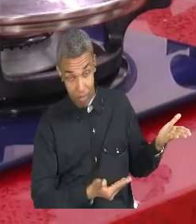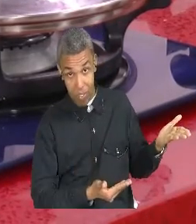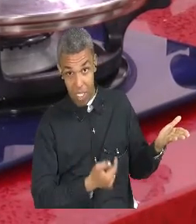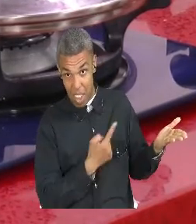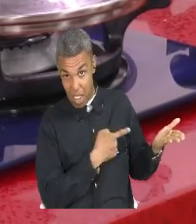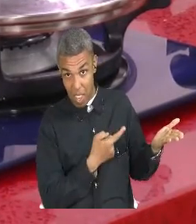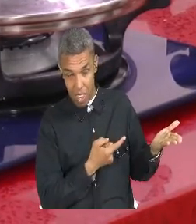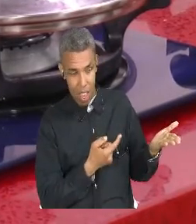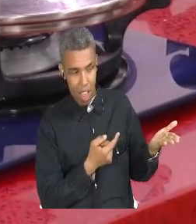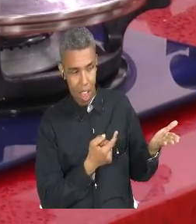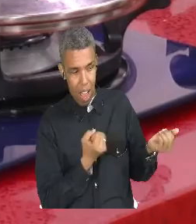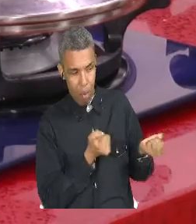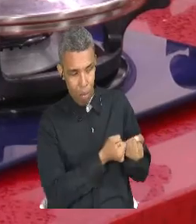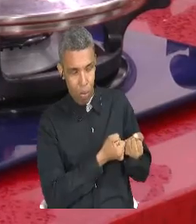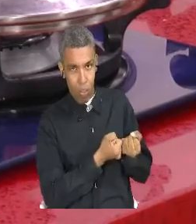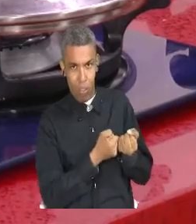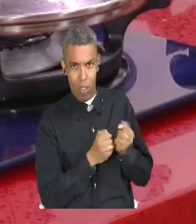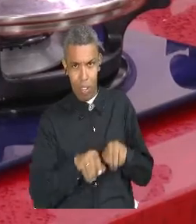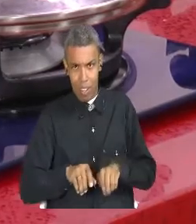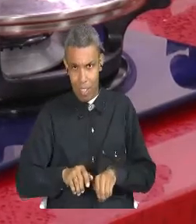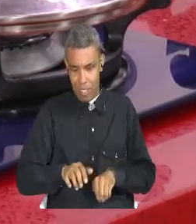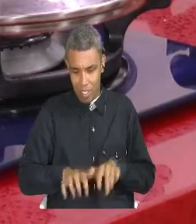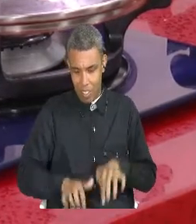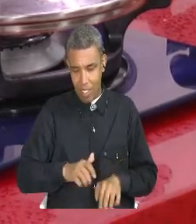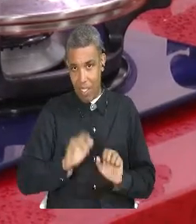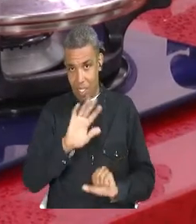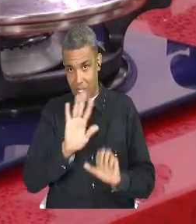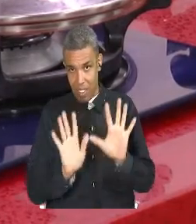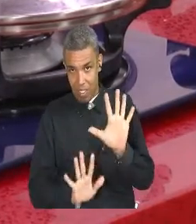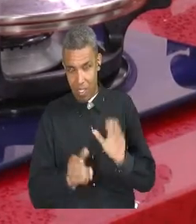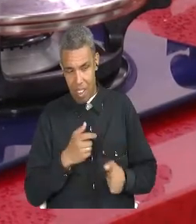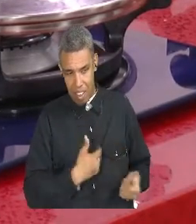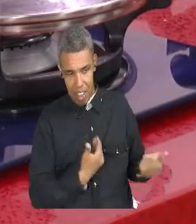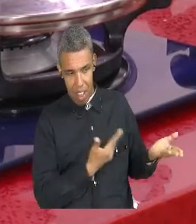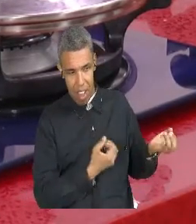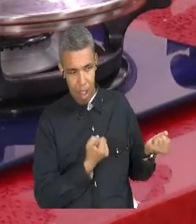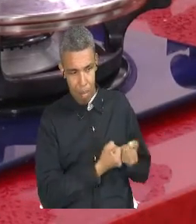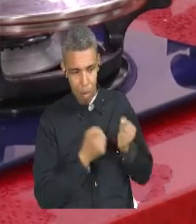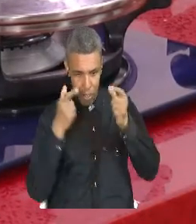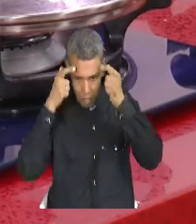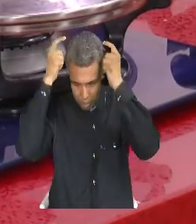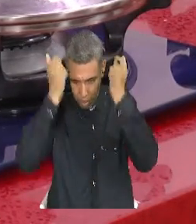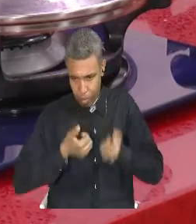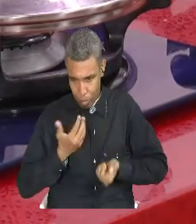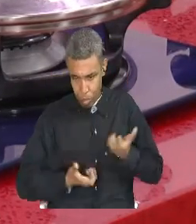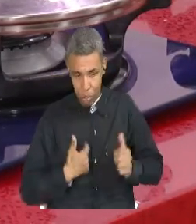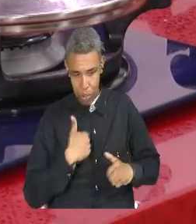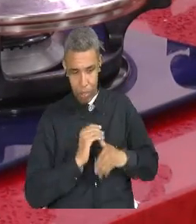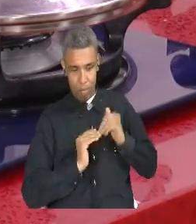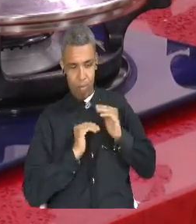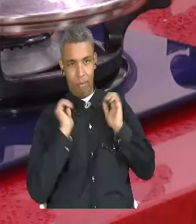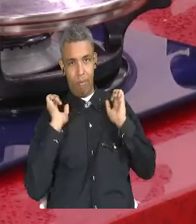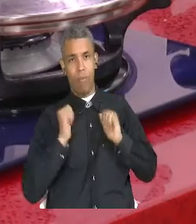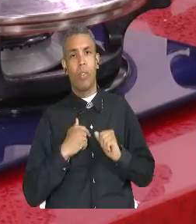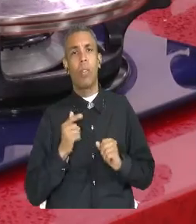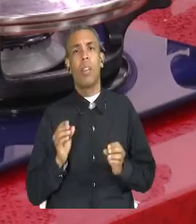regalo para que bueno, manos a la obra. Vamos a seguir, vamos a continuar con nuestra preparación, sí, nuestra mantequilla la vamos a llevarla a derretir un poco, sí.